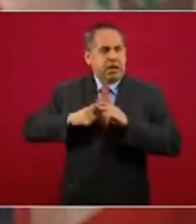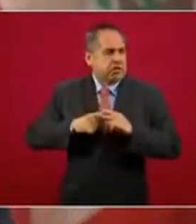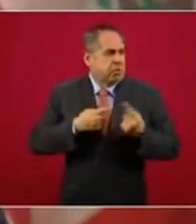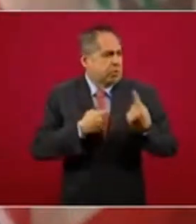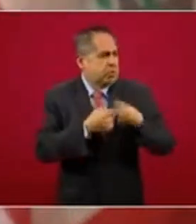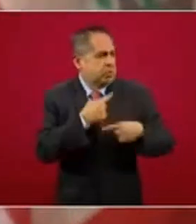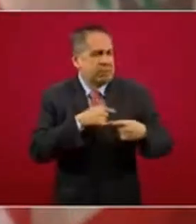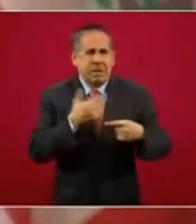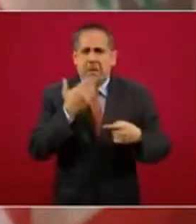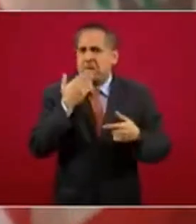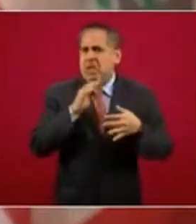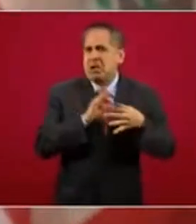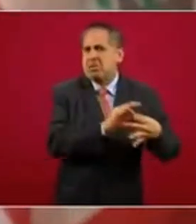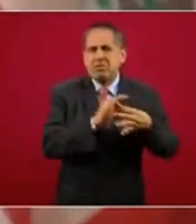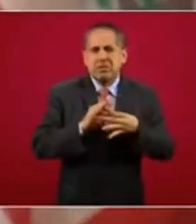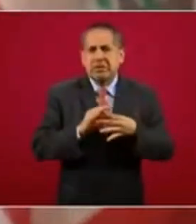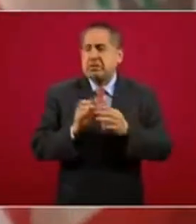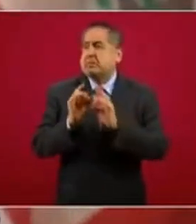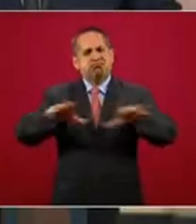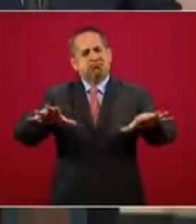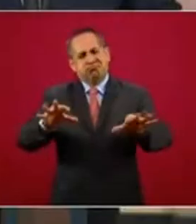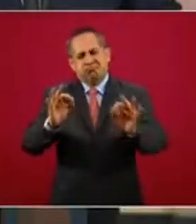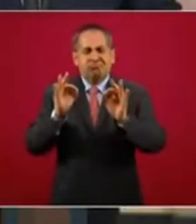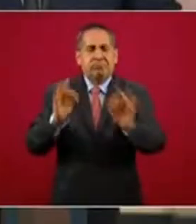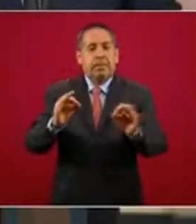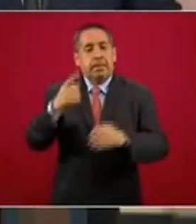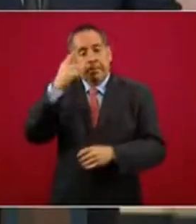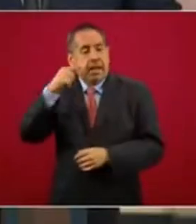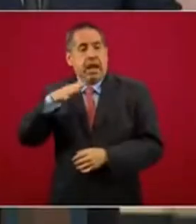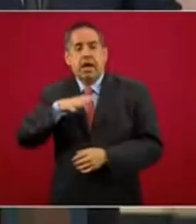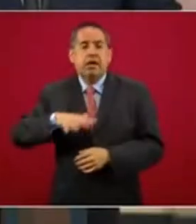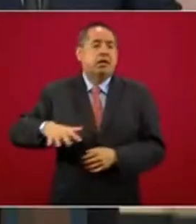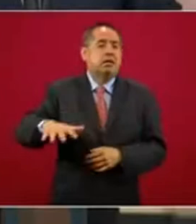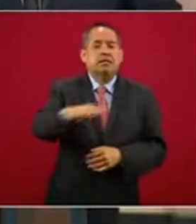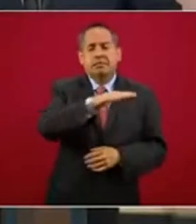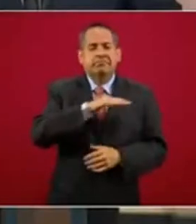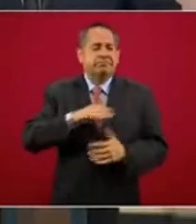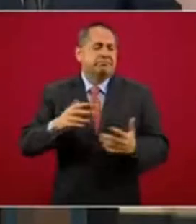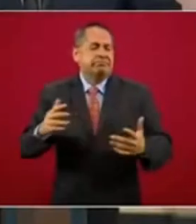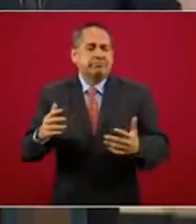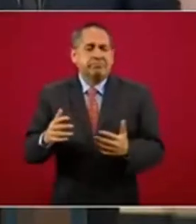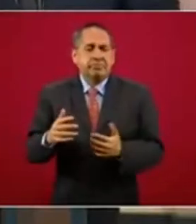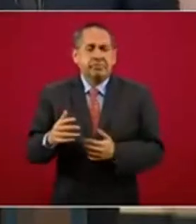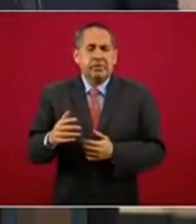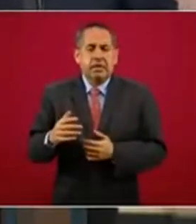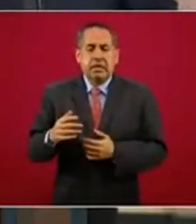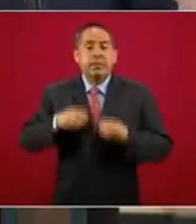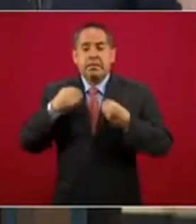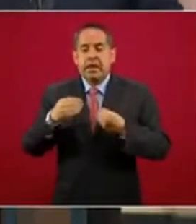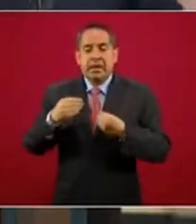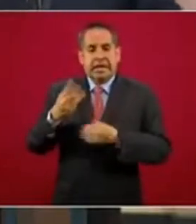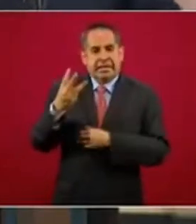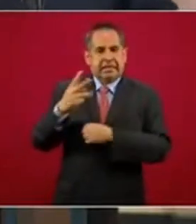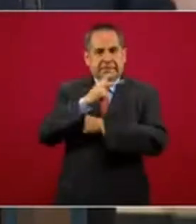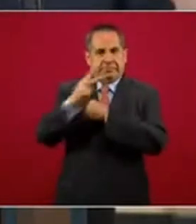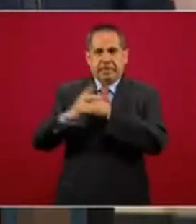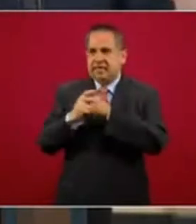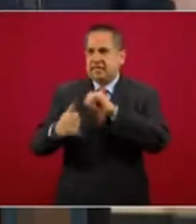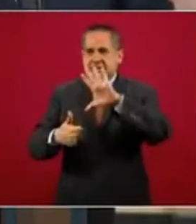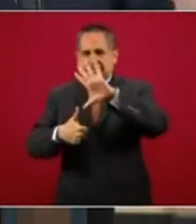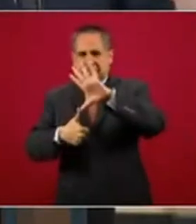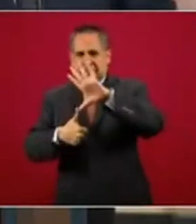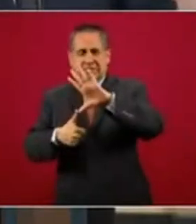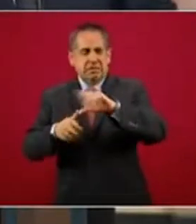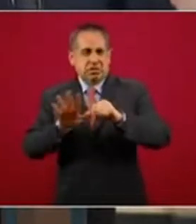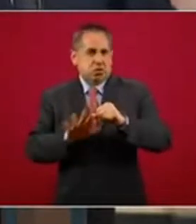tú vas a ser mi mandadero personal. Si quieres guerra, estamos listos, pero vamos a ganar. Tenemos más soldados y